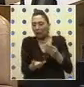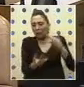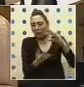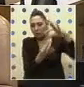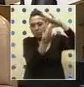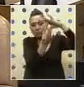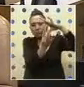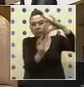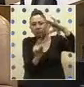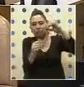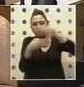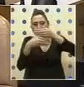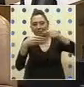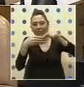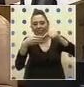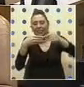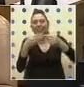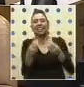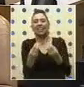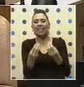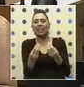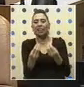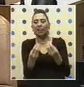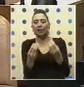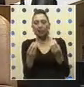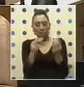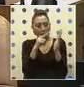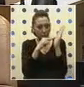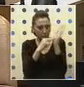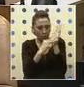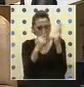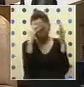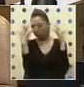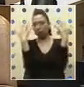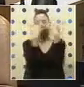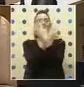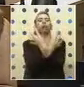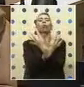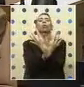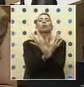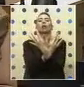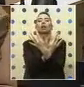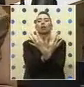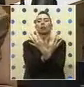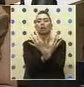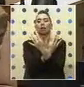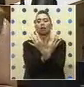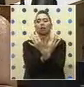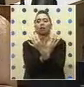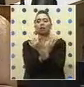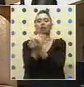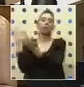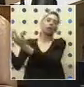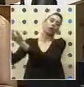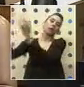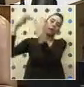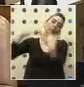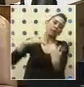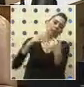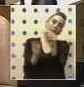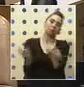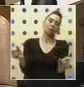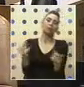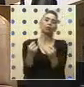como efecto el confundir a los interesados y hacer que tengan que venir los amigos